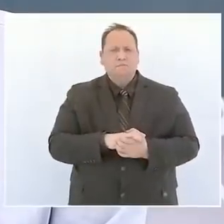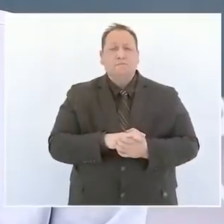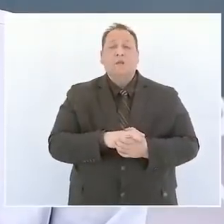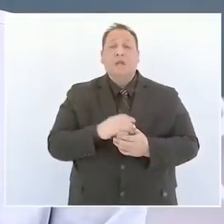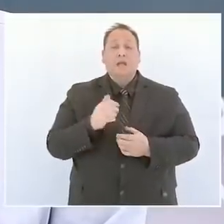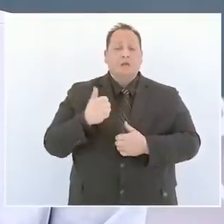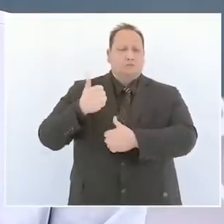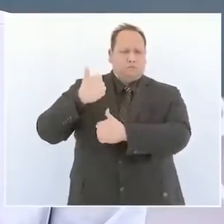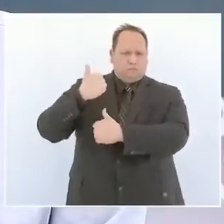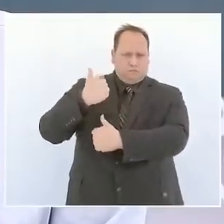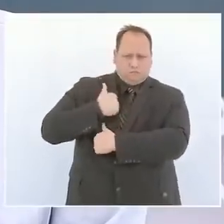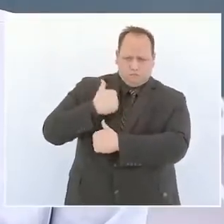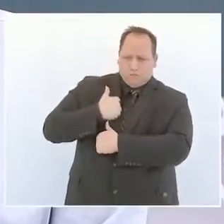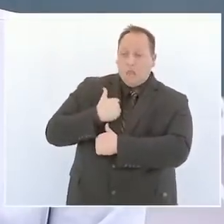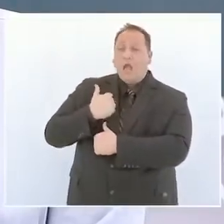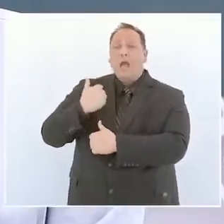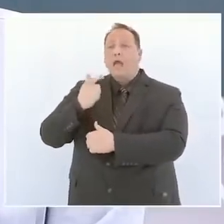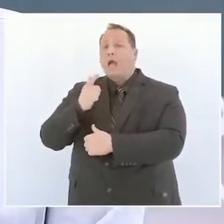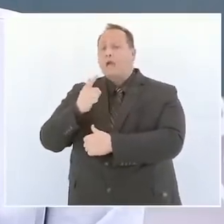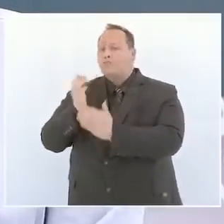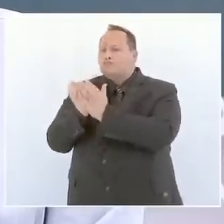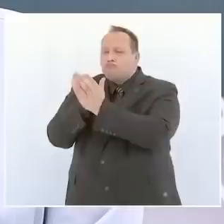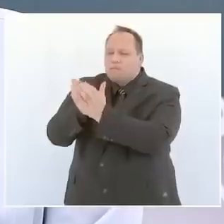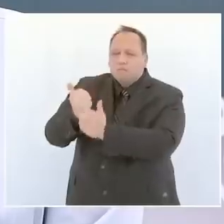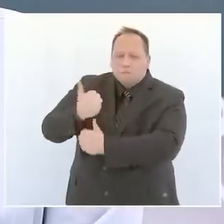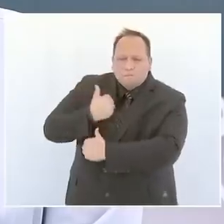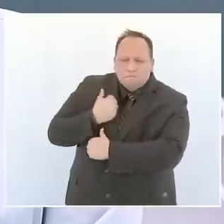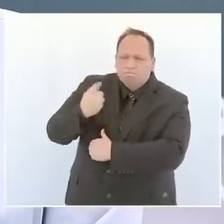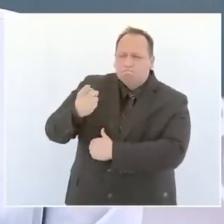con el Ejército, con la Marina,